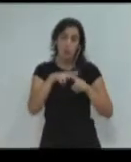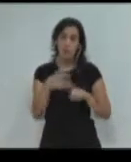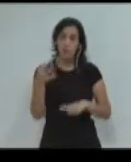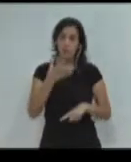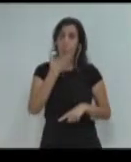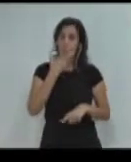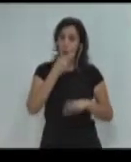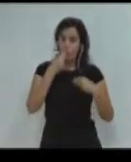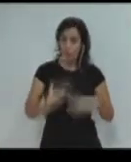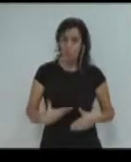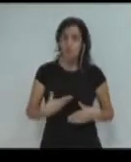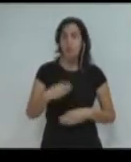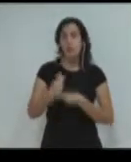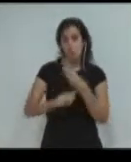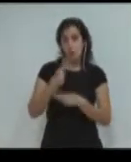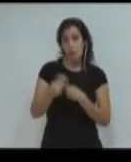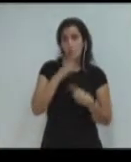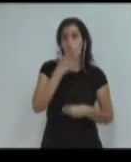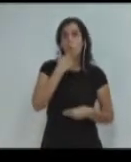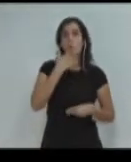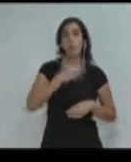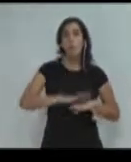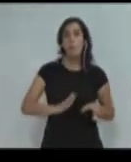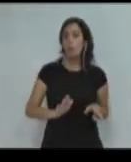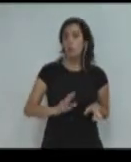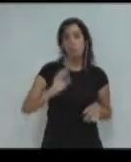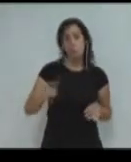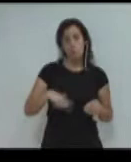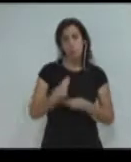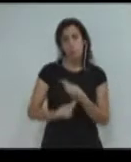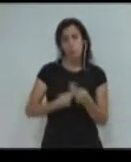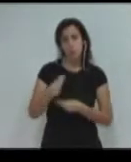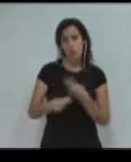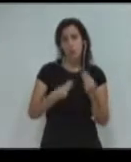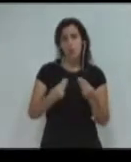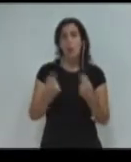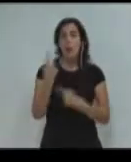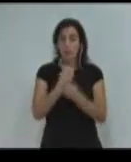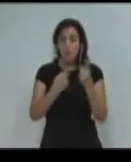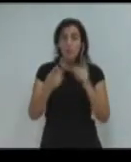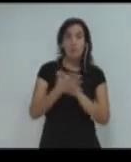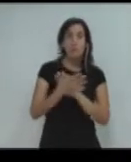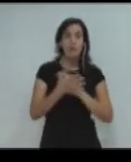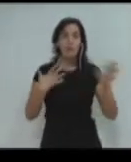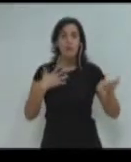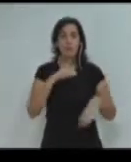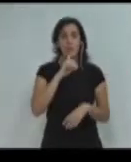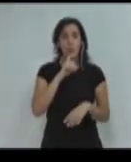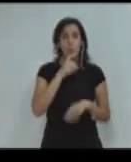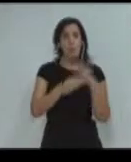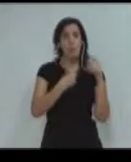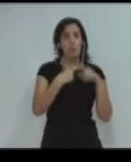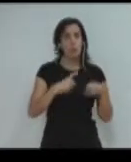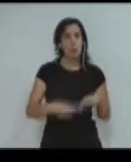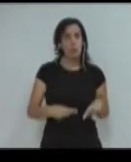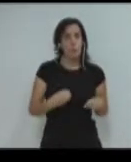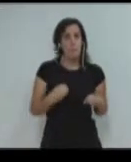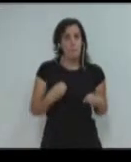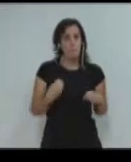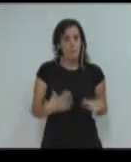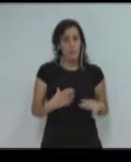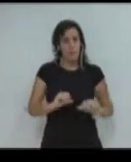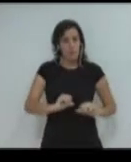y usarla, porque ya no es solo conocerla, es usarla. Pues muchas veces es más rápido hacer las cosas de cierta manera porque es más